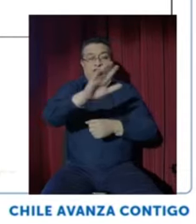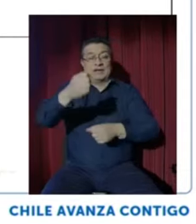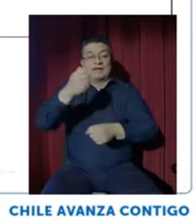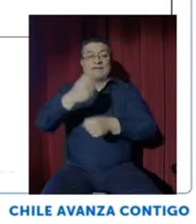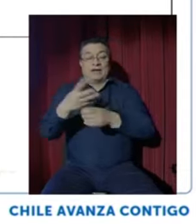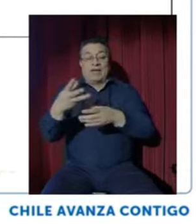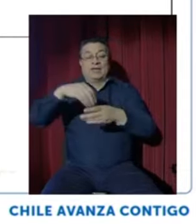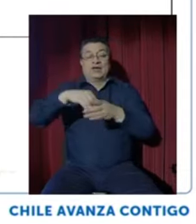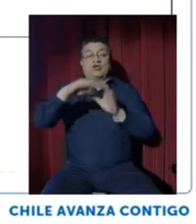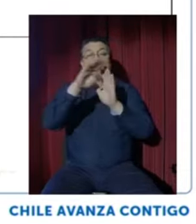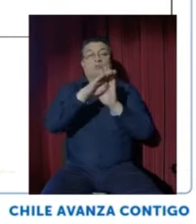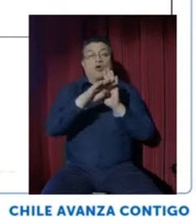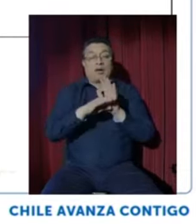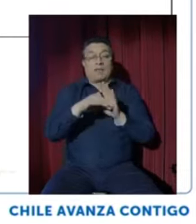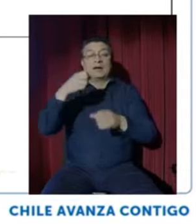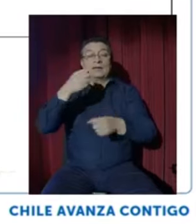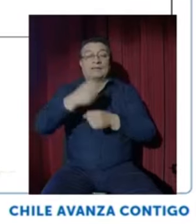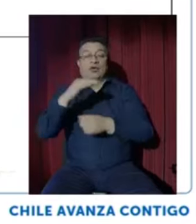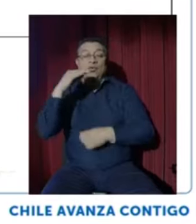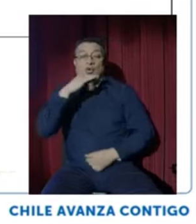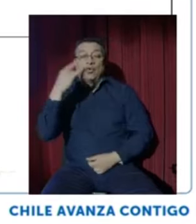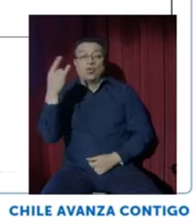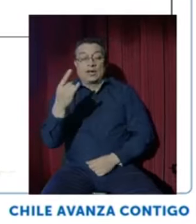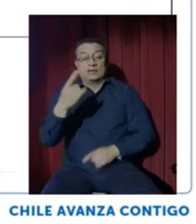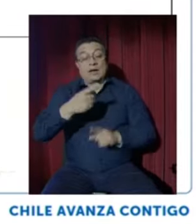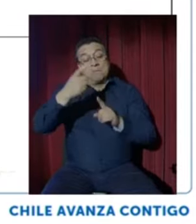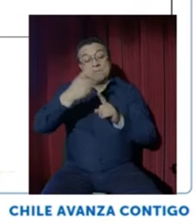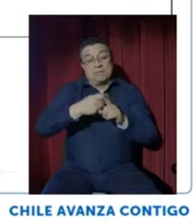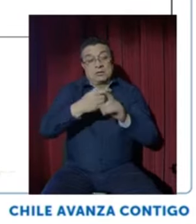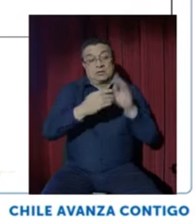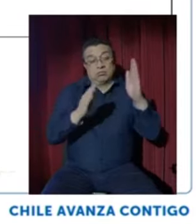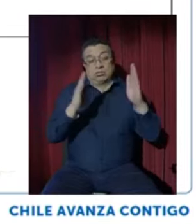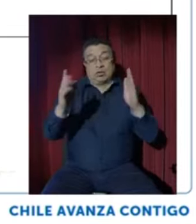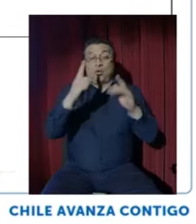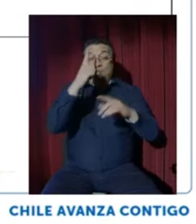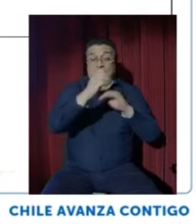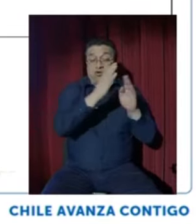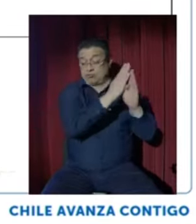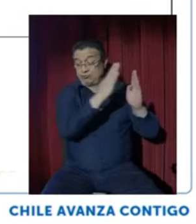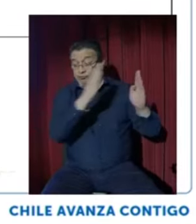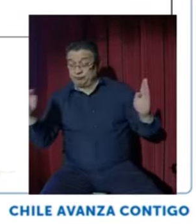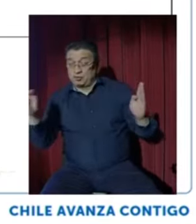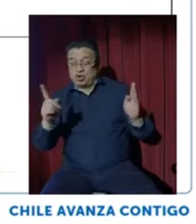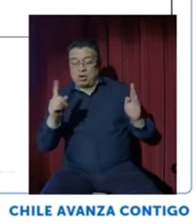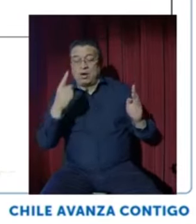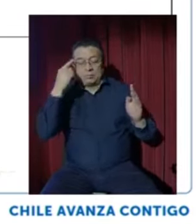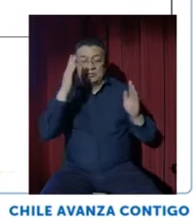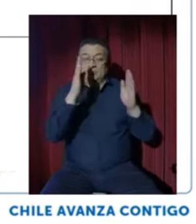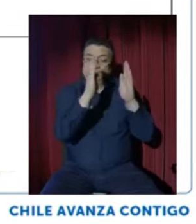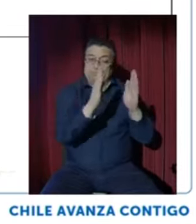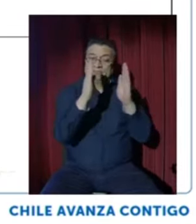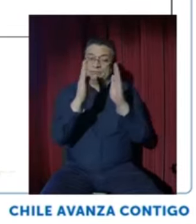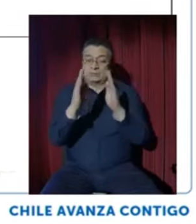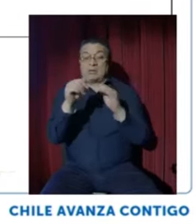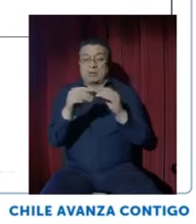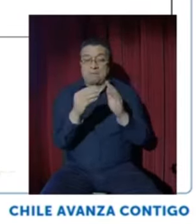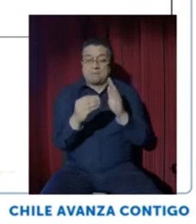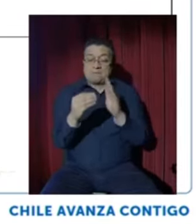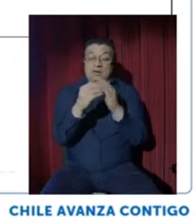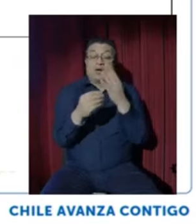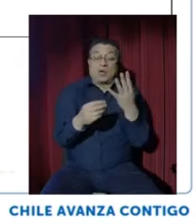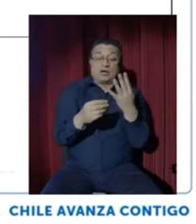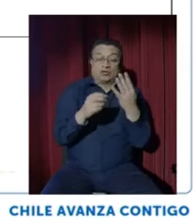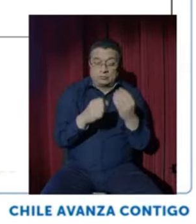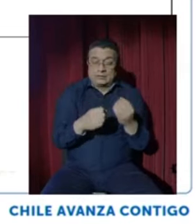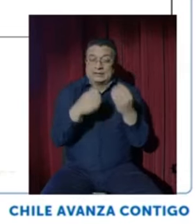programas de empleo de emergencia por meses no es todo el año pero vamos ir vamos aumentando de cuatro pasamos a